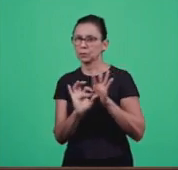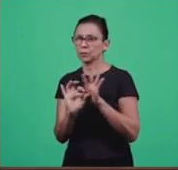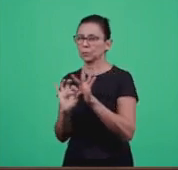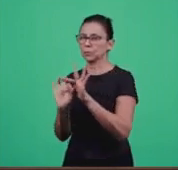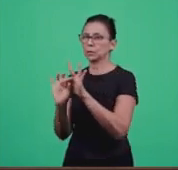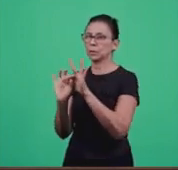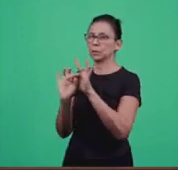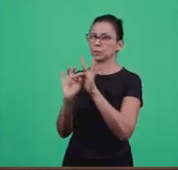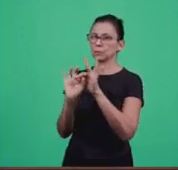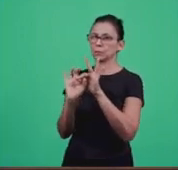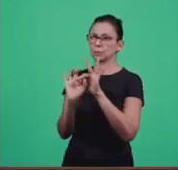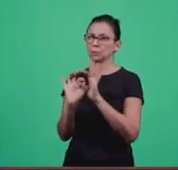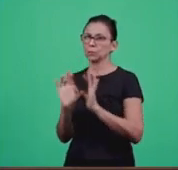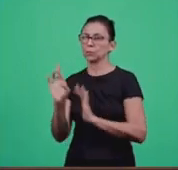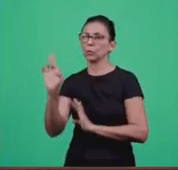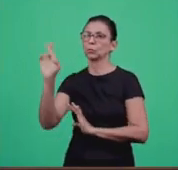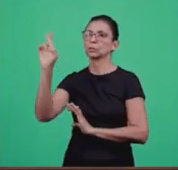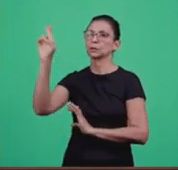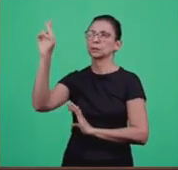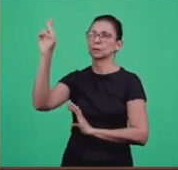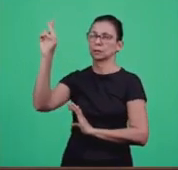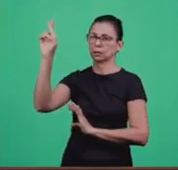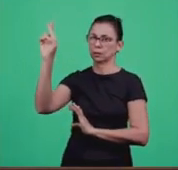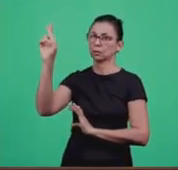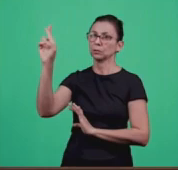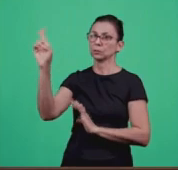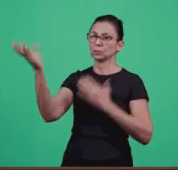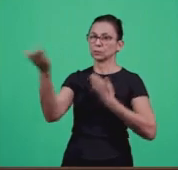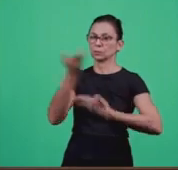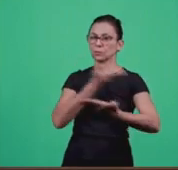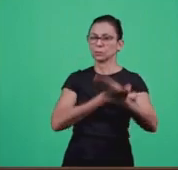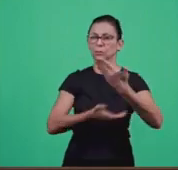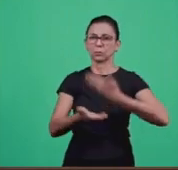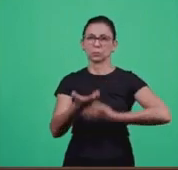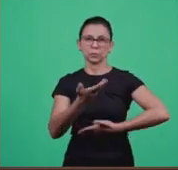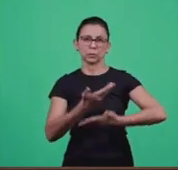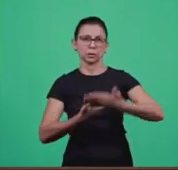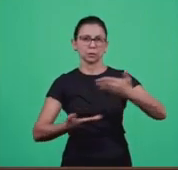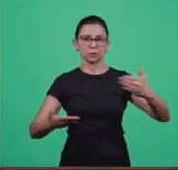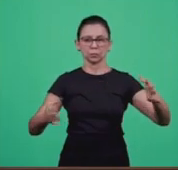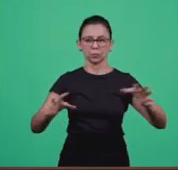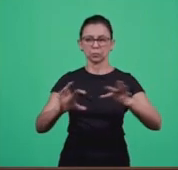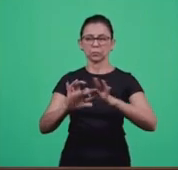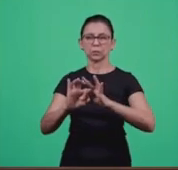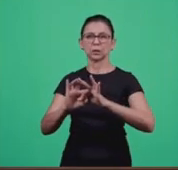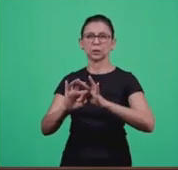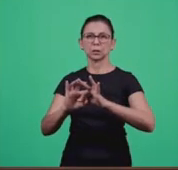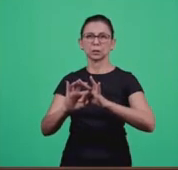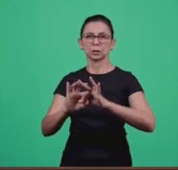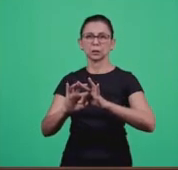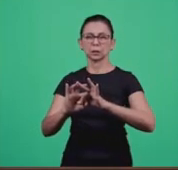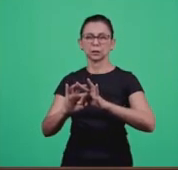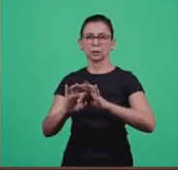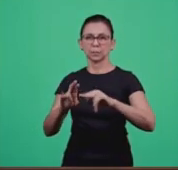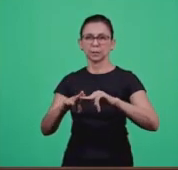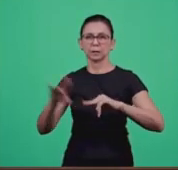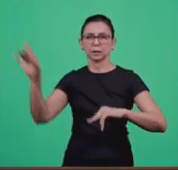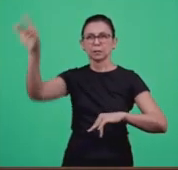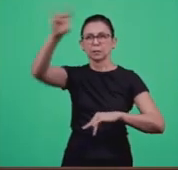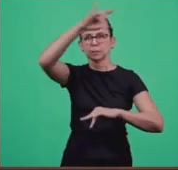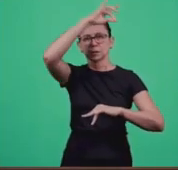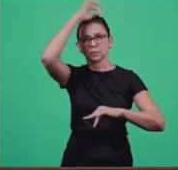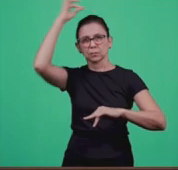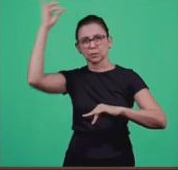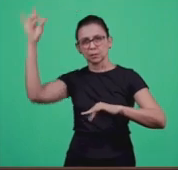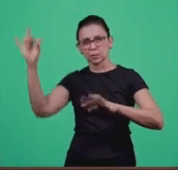está, no andamos en tinieblas, tenemos comunión unos con los otros, estamos juntos en